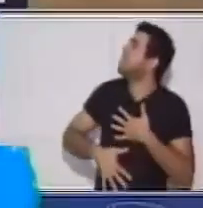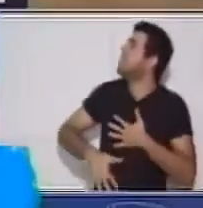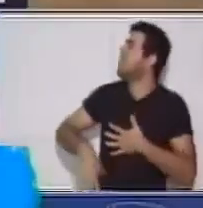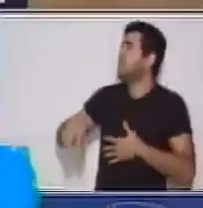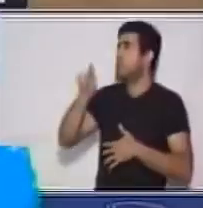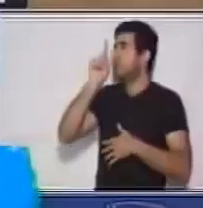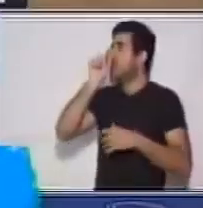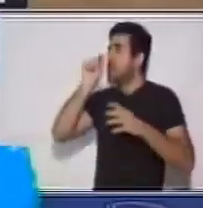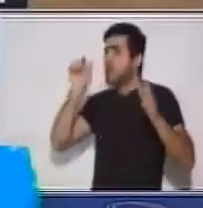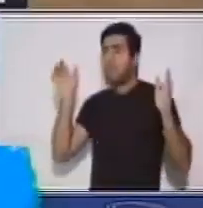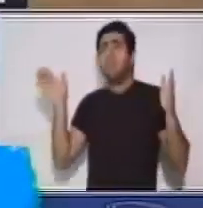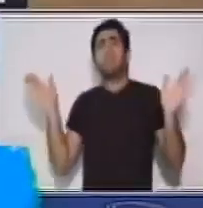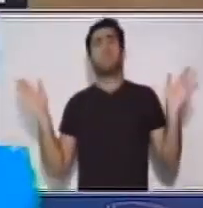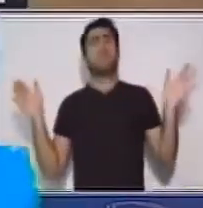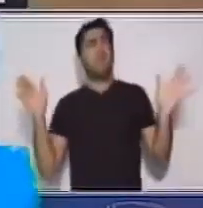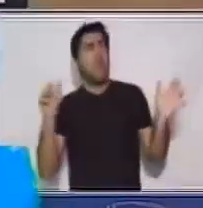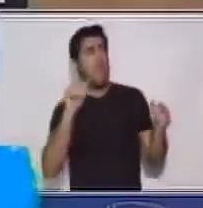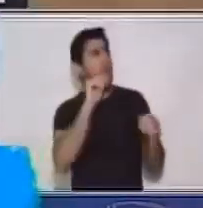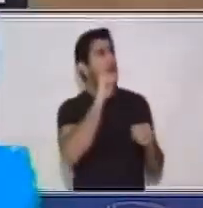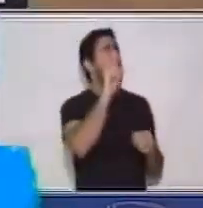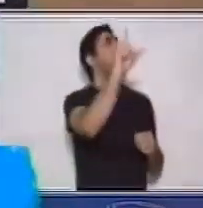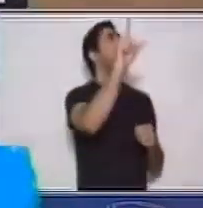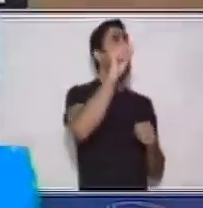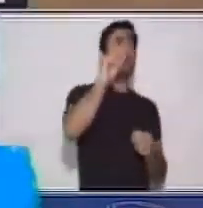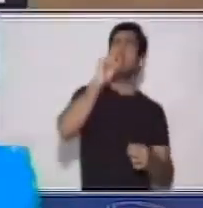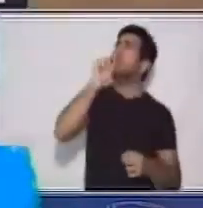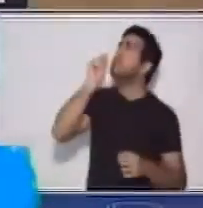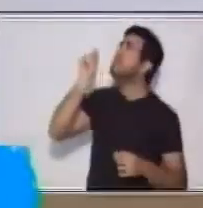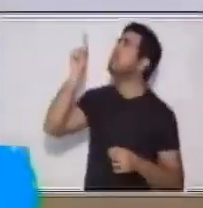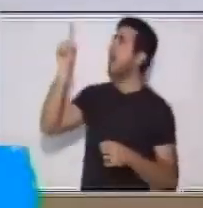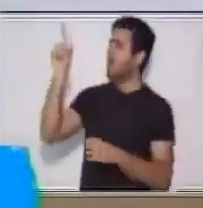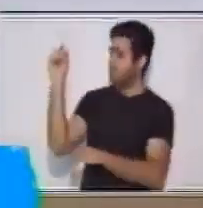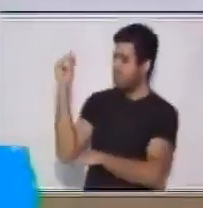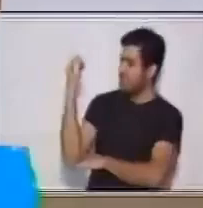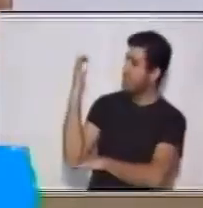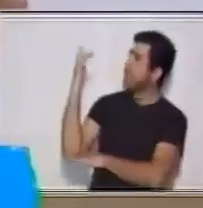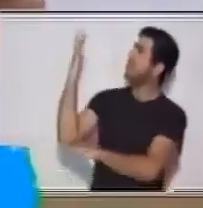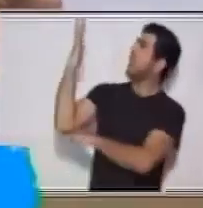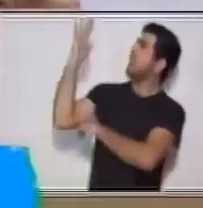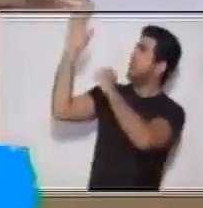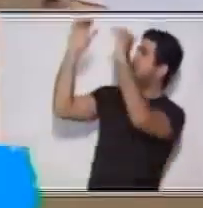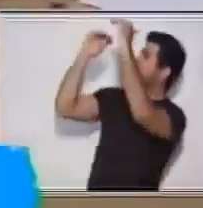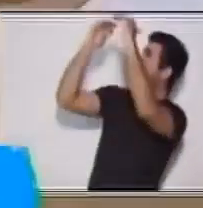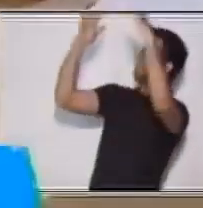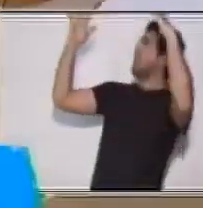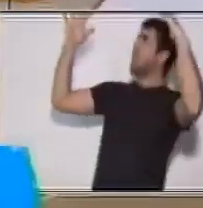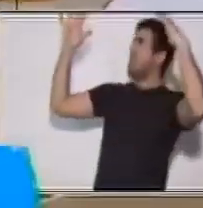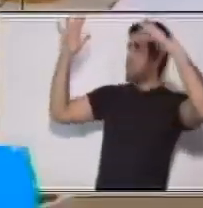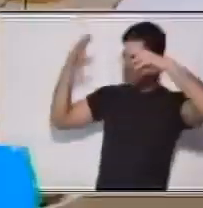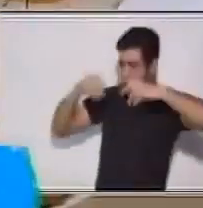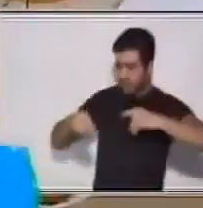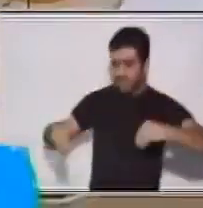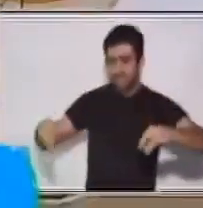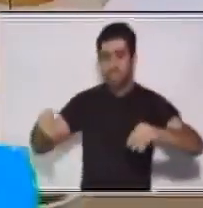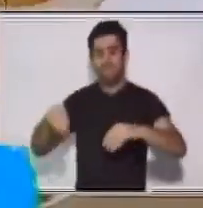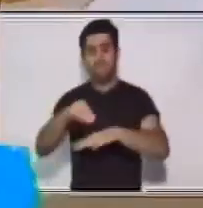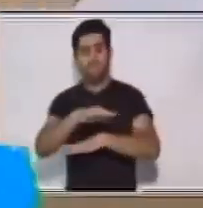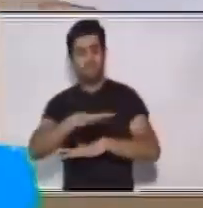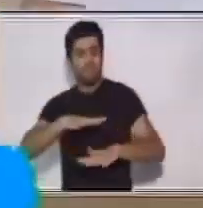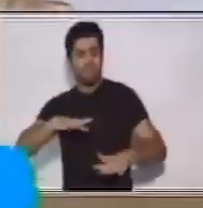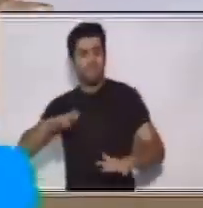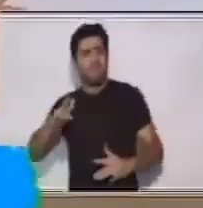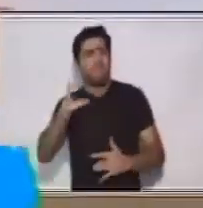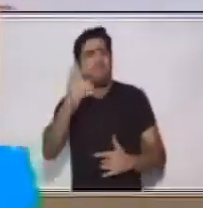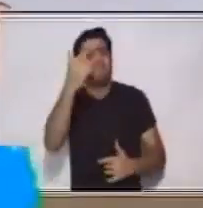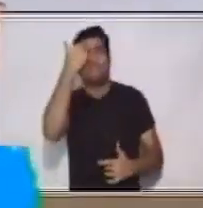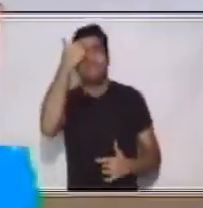llama. Cielo arriba y senda abajo, no haya tregua a su dolor, y